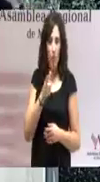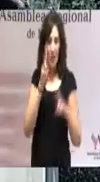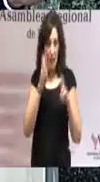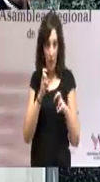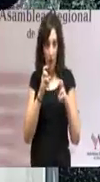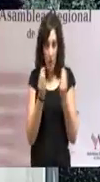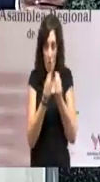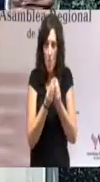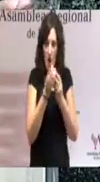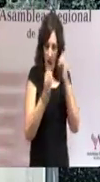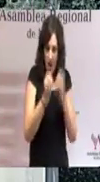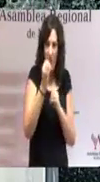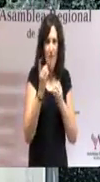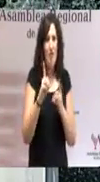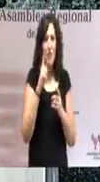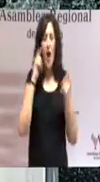es alarmismo imprudente.